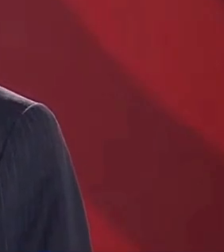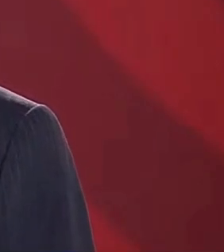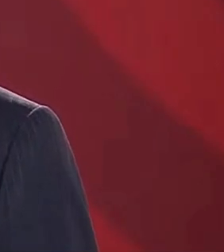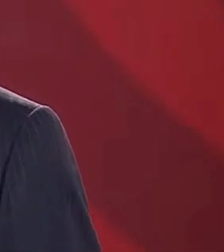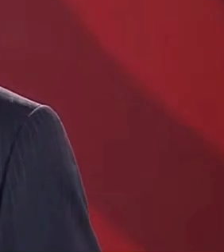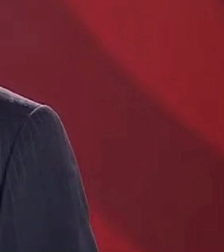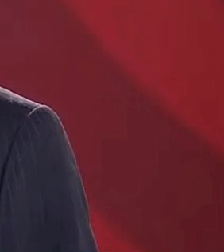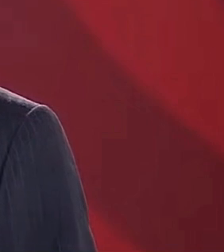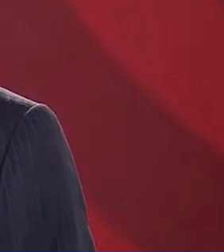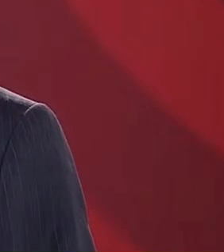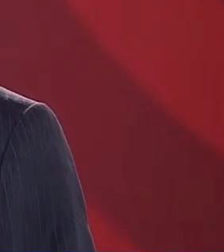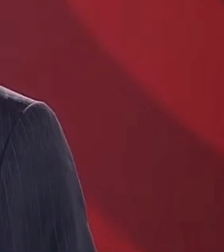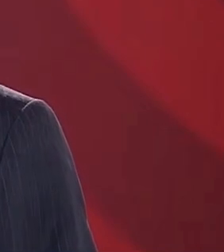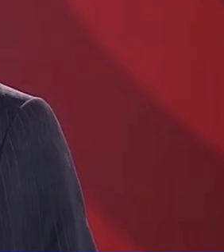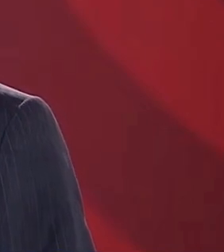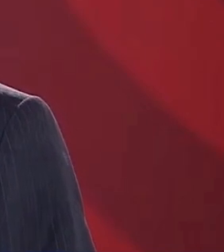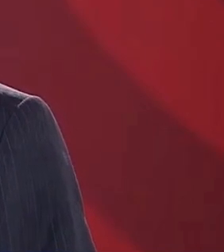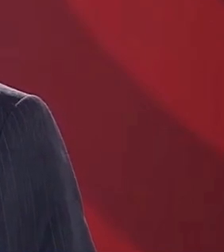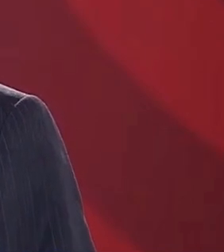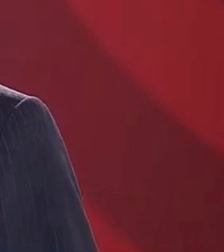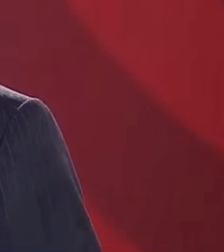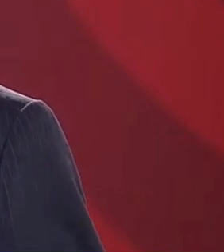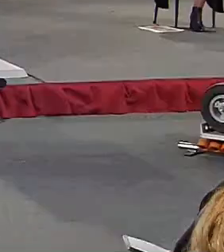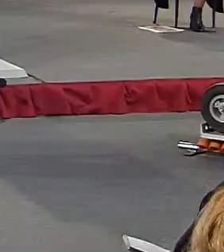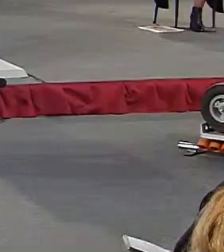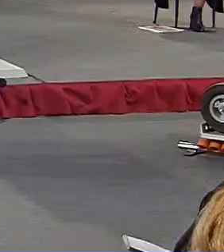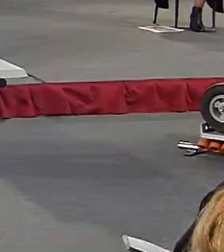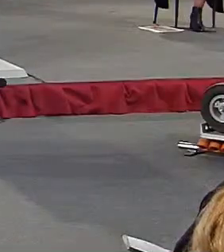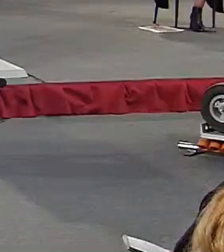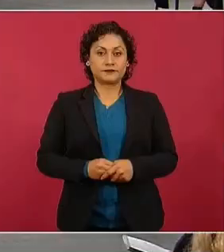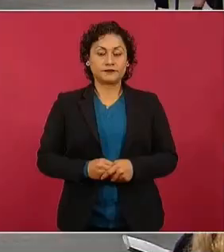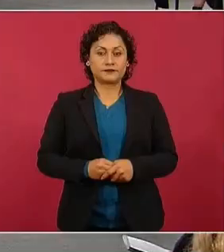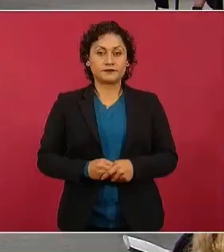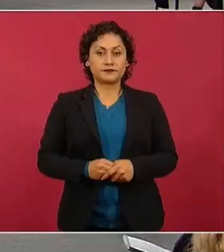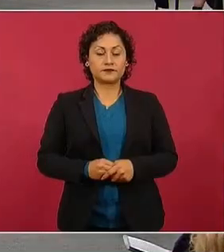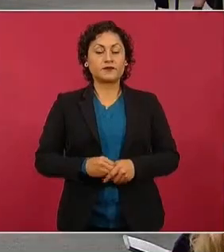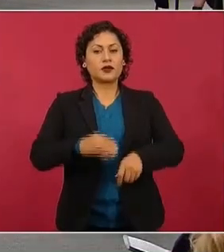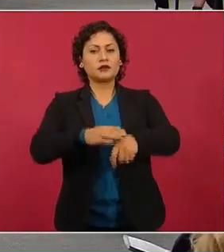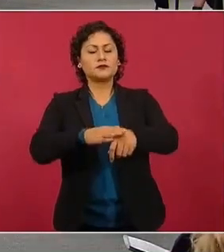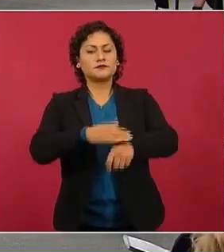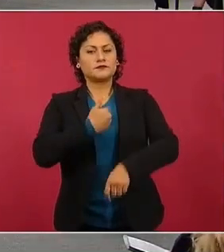en acciones de protección a la población. Presidente, nada más saber si el poder de la judicatura